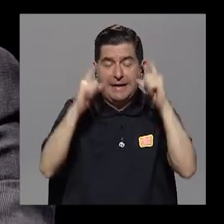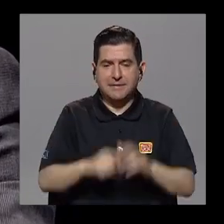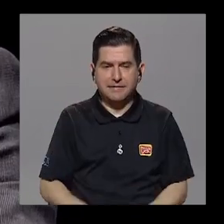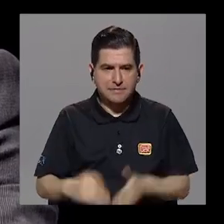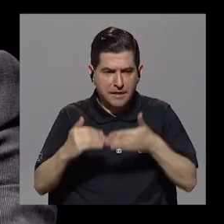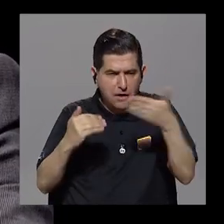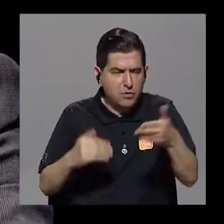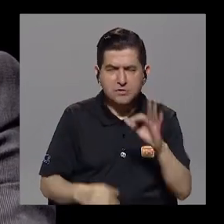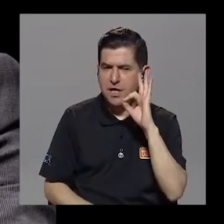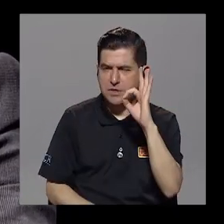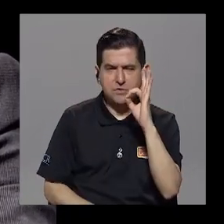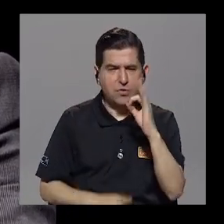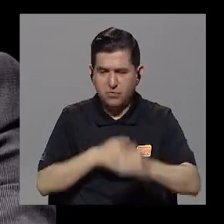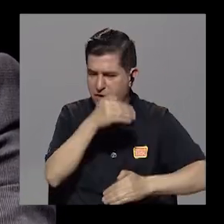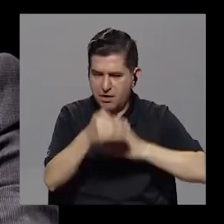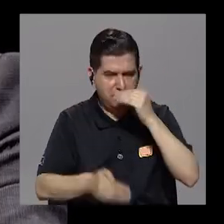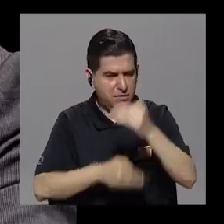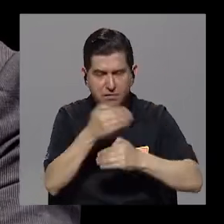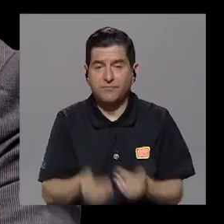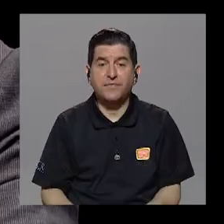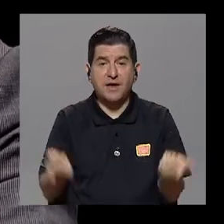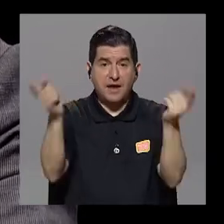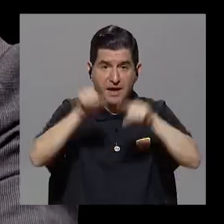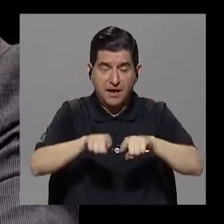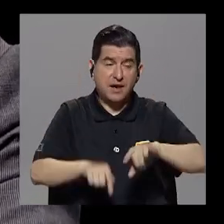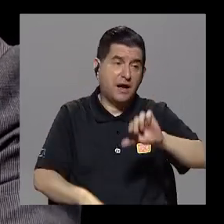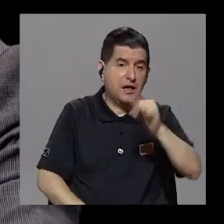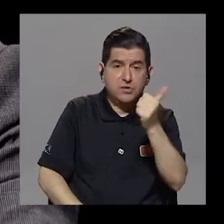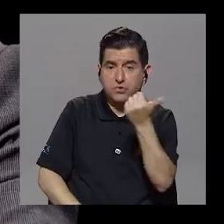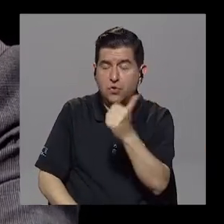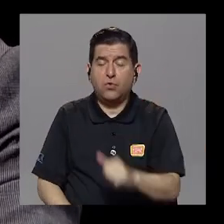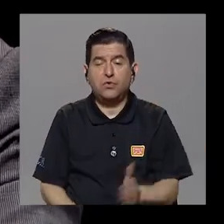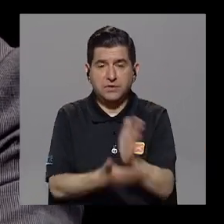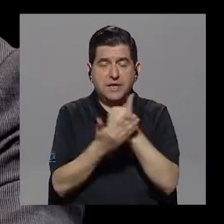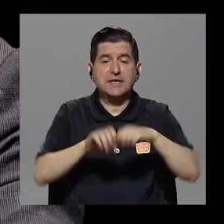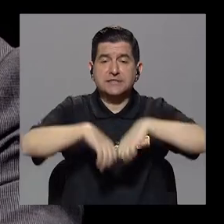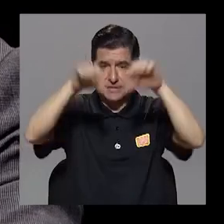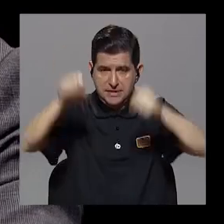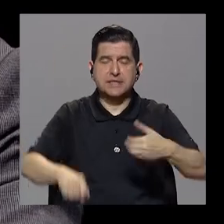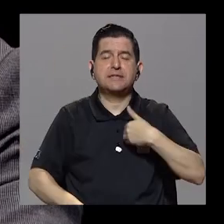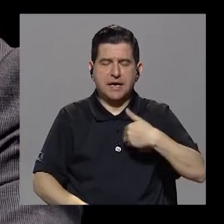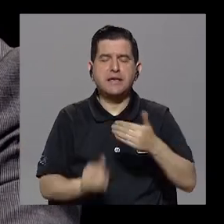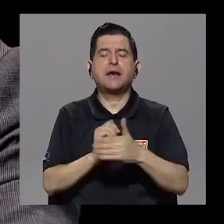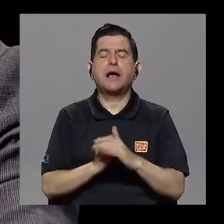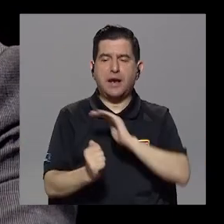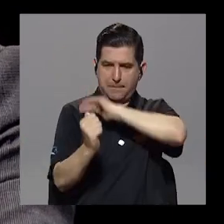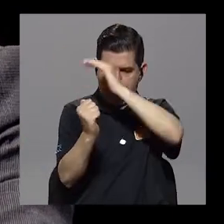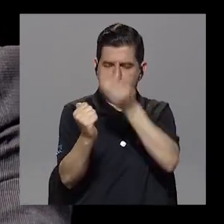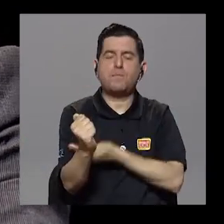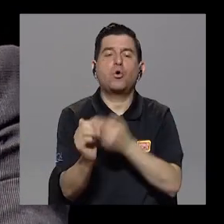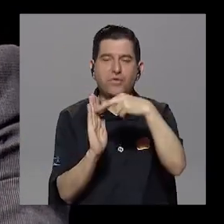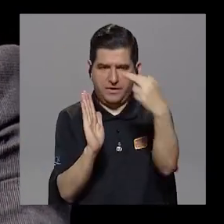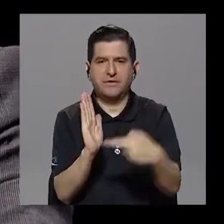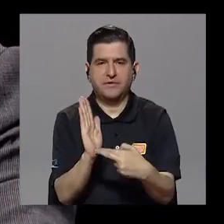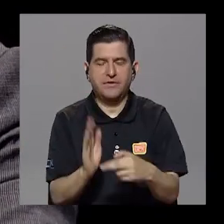cosas que vemos que no van bien encaminadas. En el caso del resto del sistema, sí tenemos más potestades regulatorias. ¿Qué no va